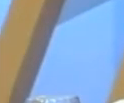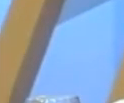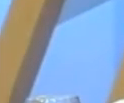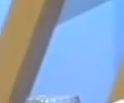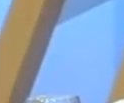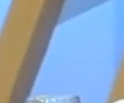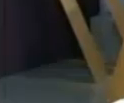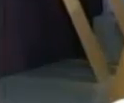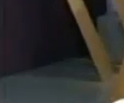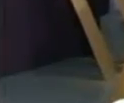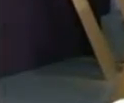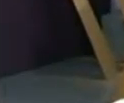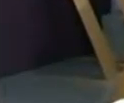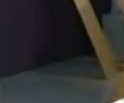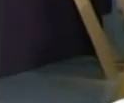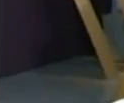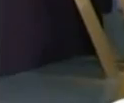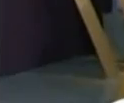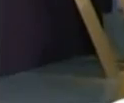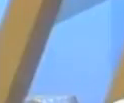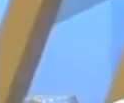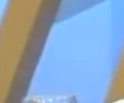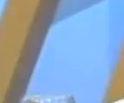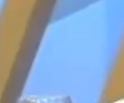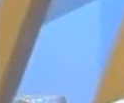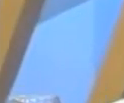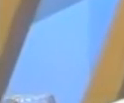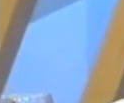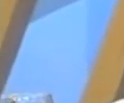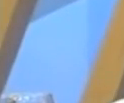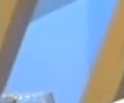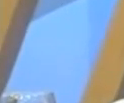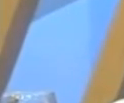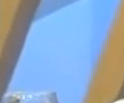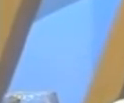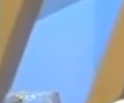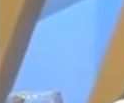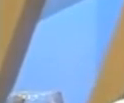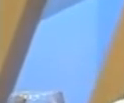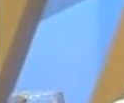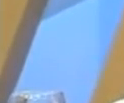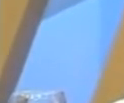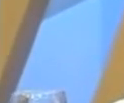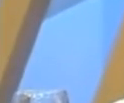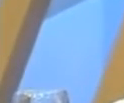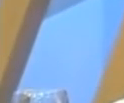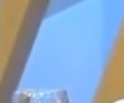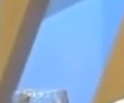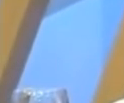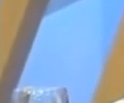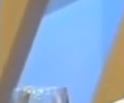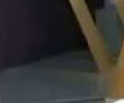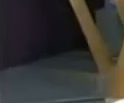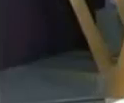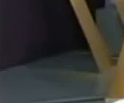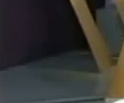siempre con cosas lícitas, ¿no? Alejo, ¿qué decís? No, que hay que empezar por casa, ¿eh? sobre las buenas artes de vida. Y ir por